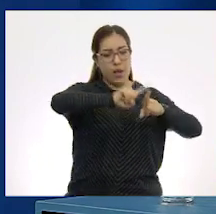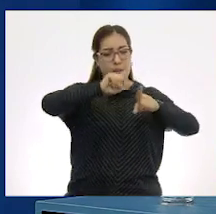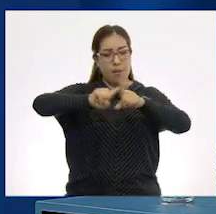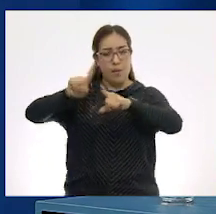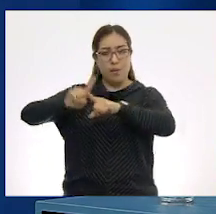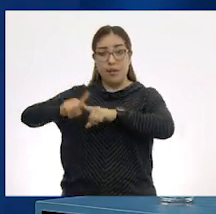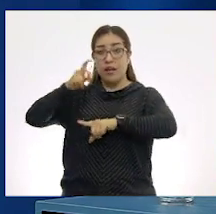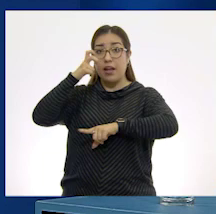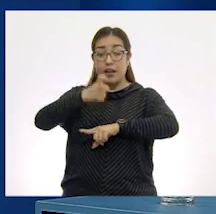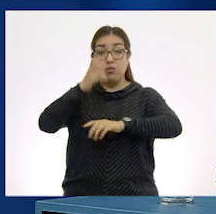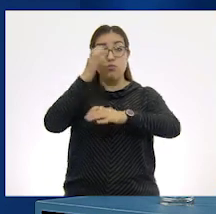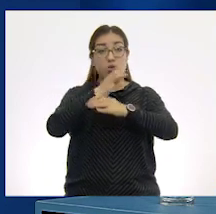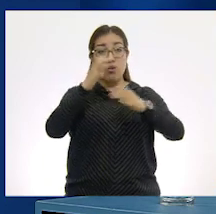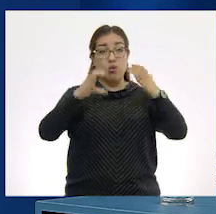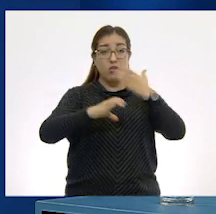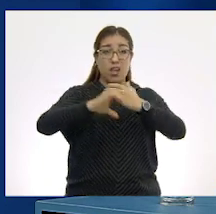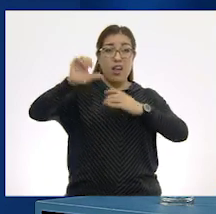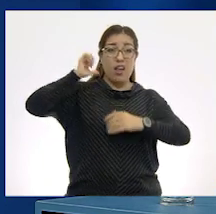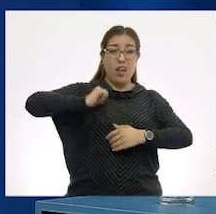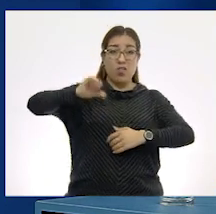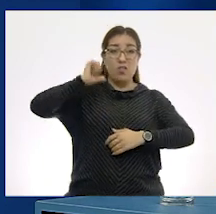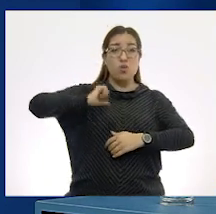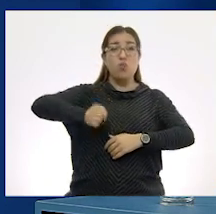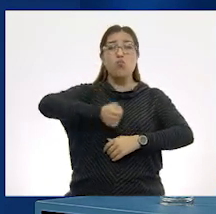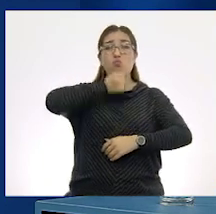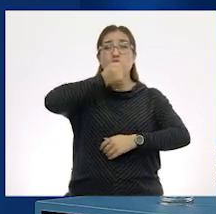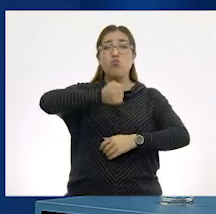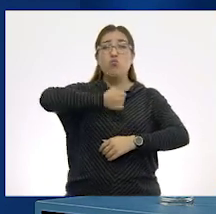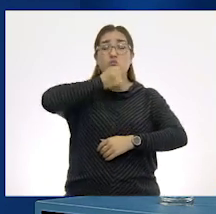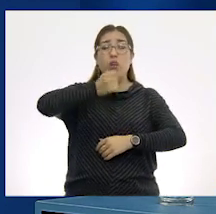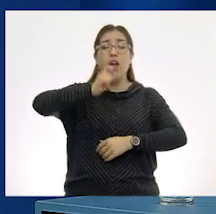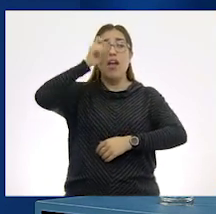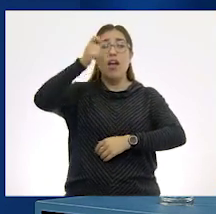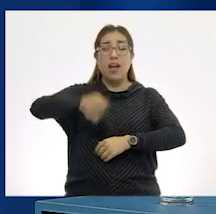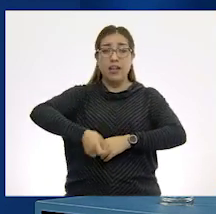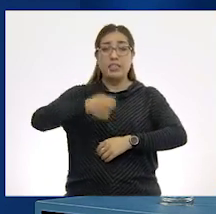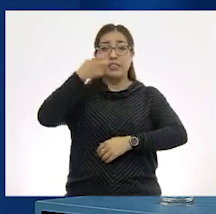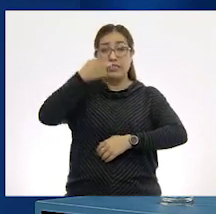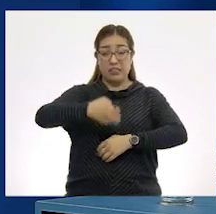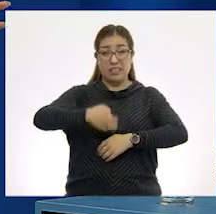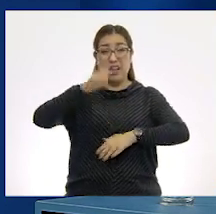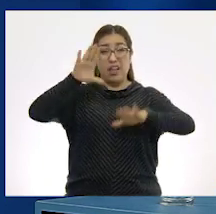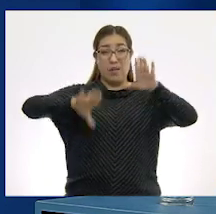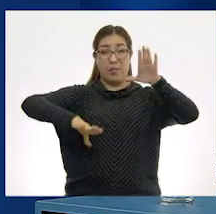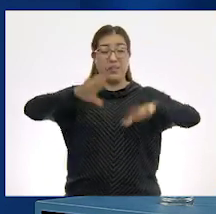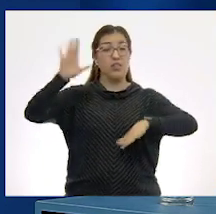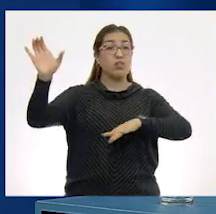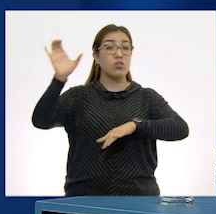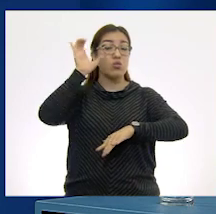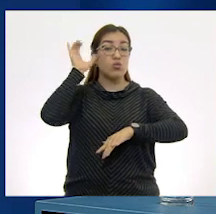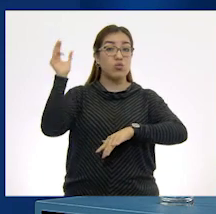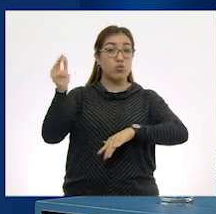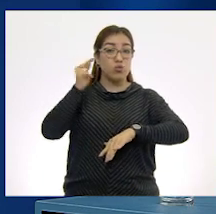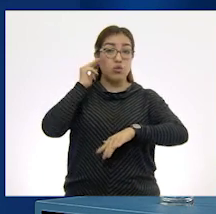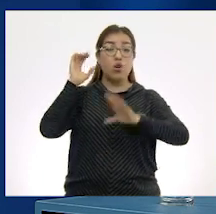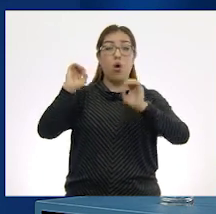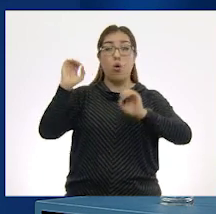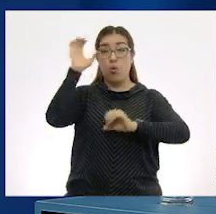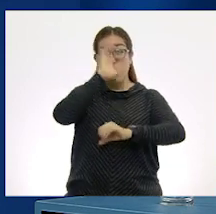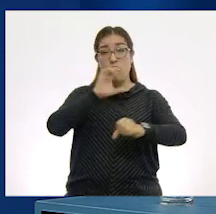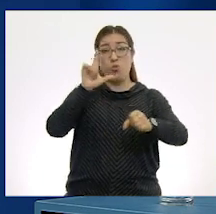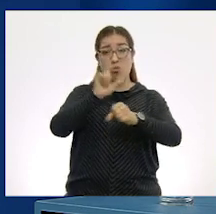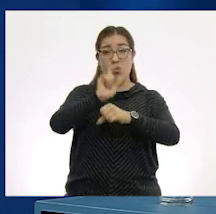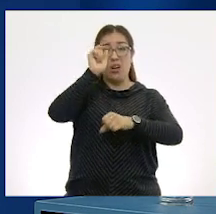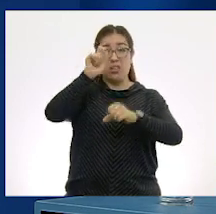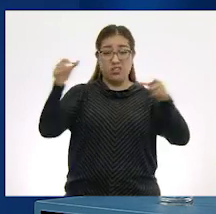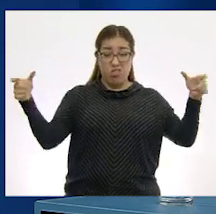ideas viejas que lo que hacen es reducir toda la cultura e historia de un país y encajonarlo en un